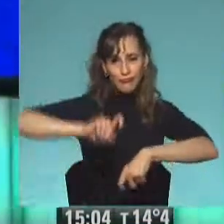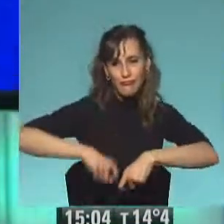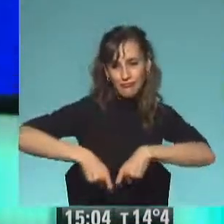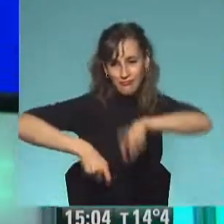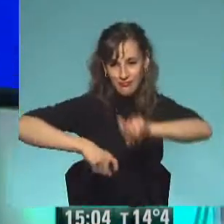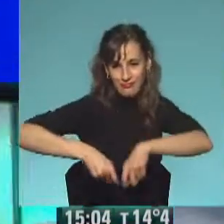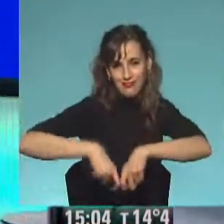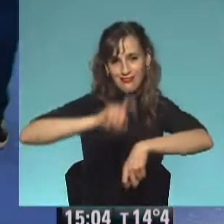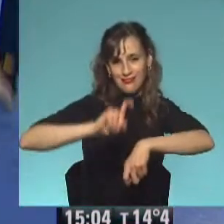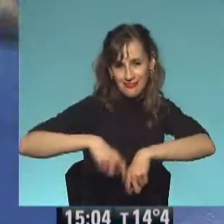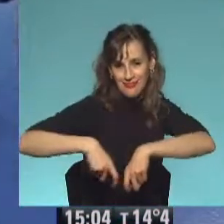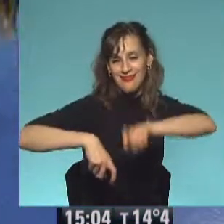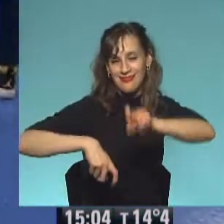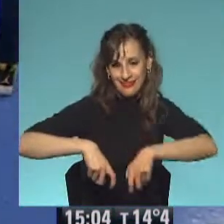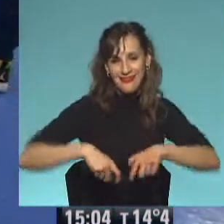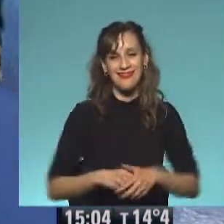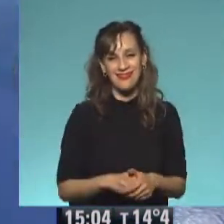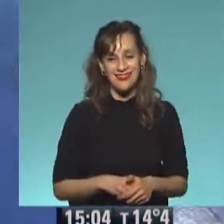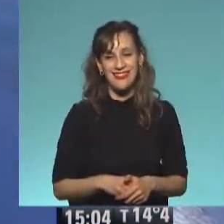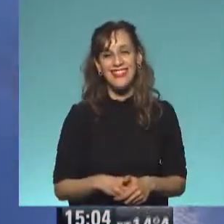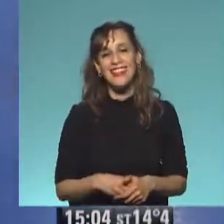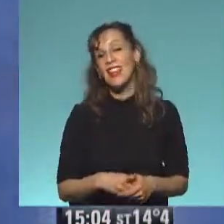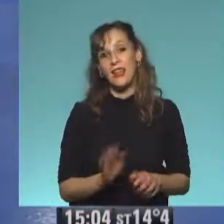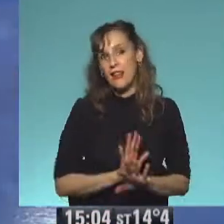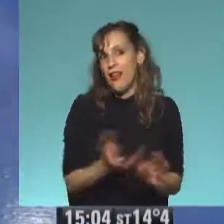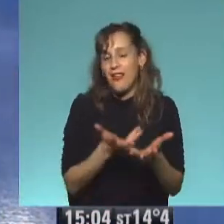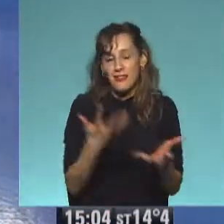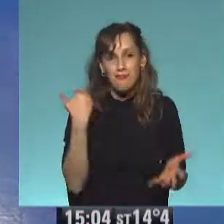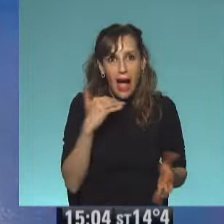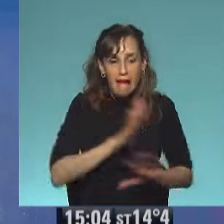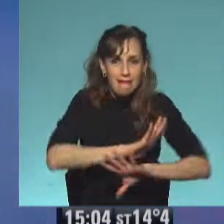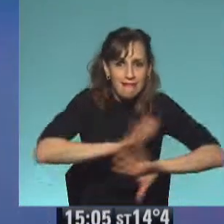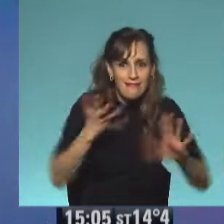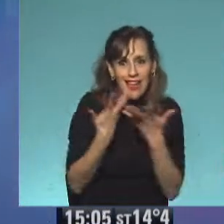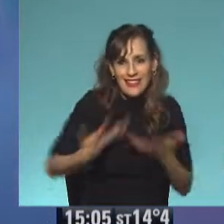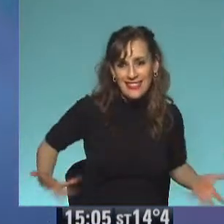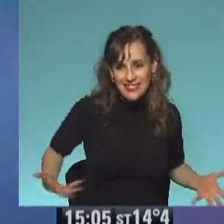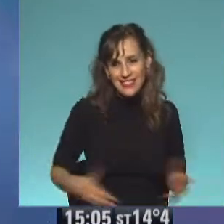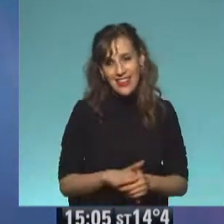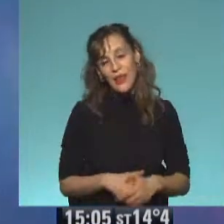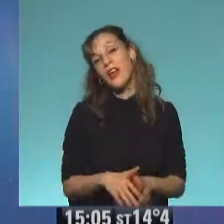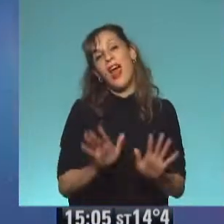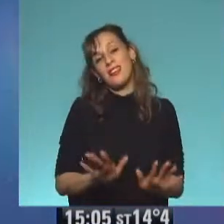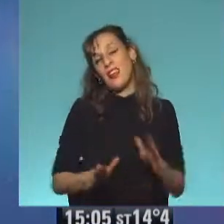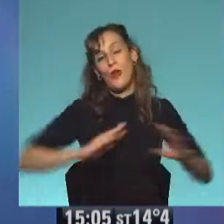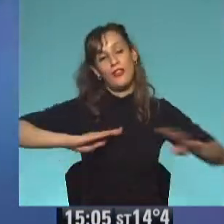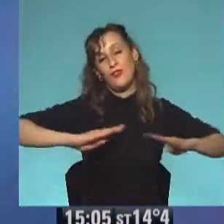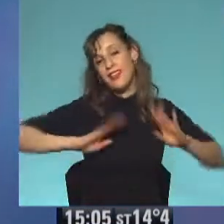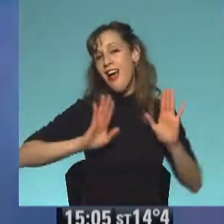si están sanos bien y bueno y bueno estamos en movimiento su educación física